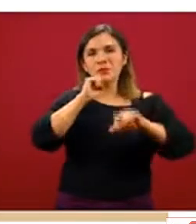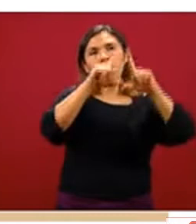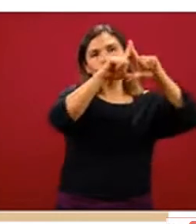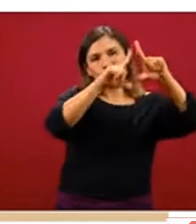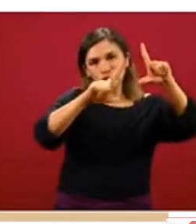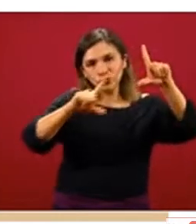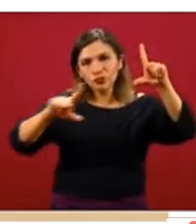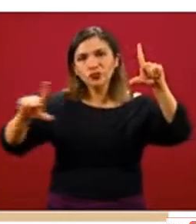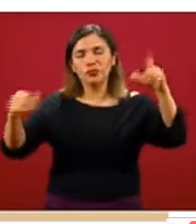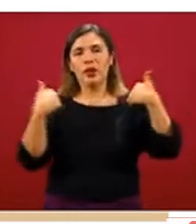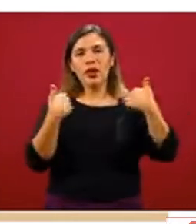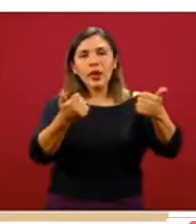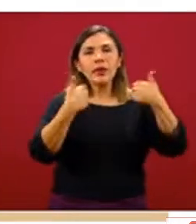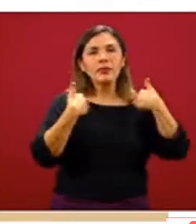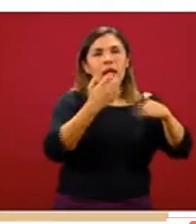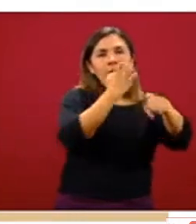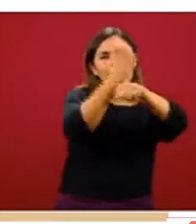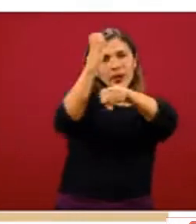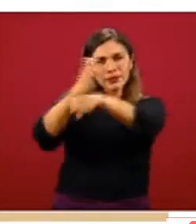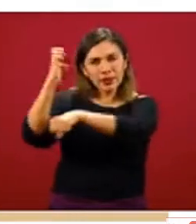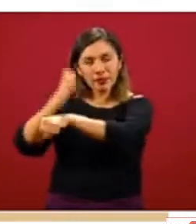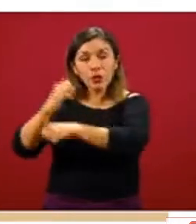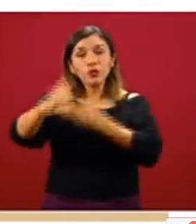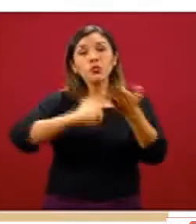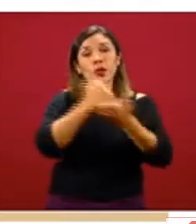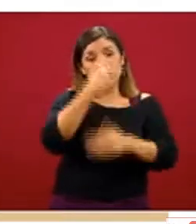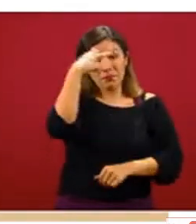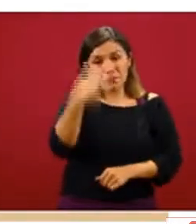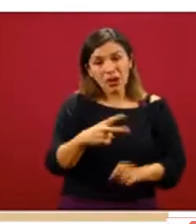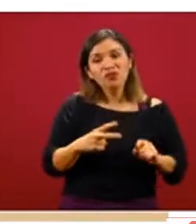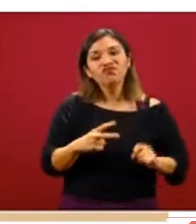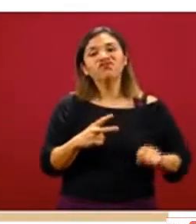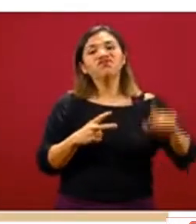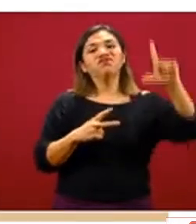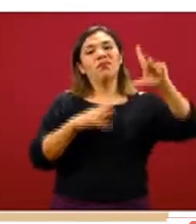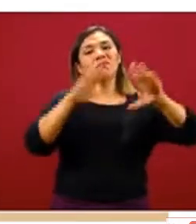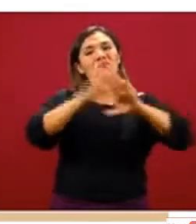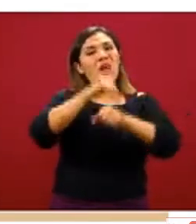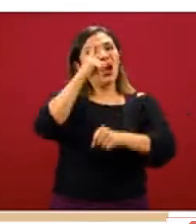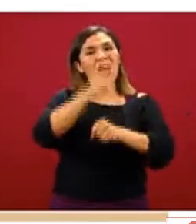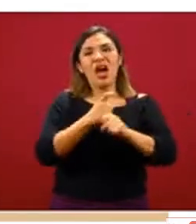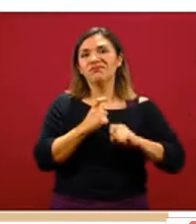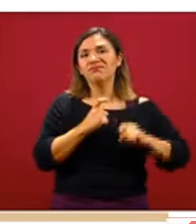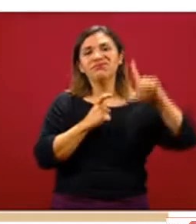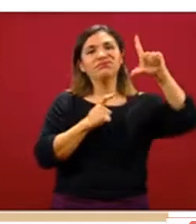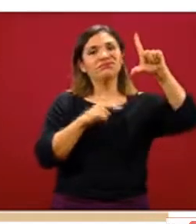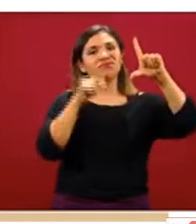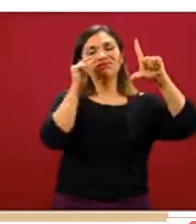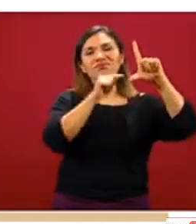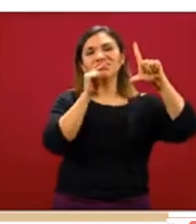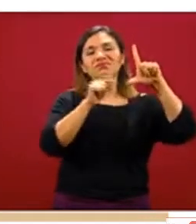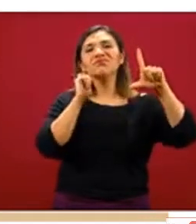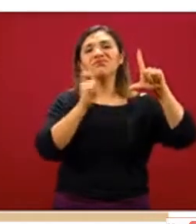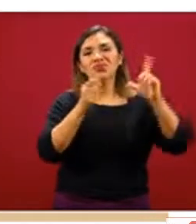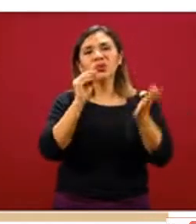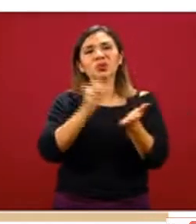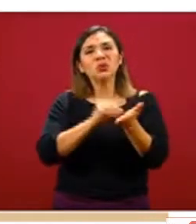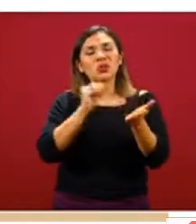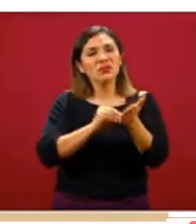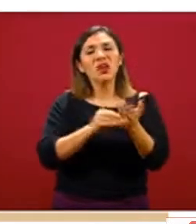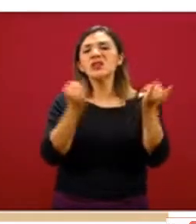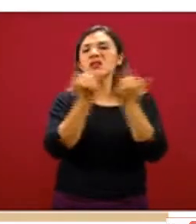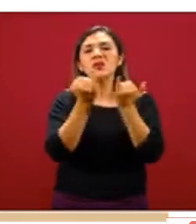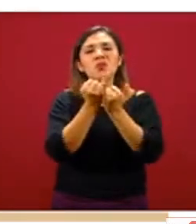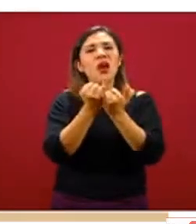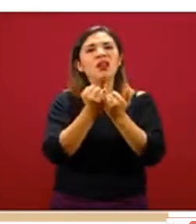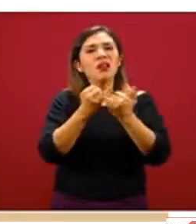en orden descendente, Ciudad de México como la entidad federativa que igual que